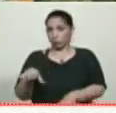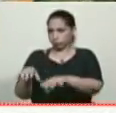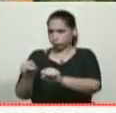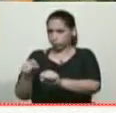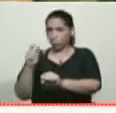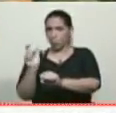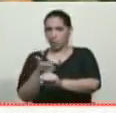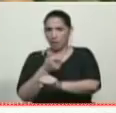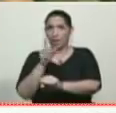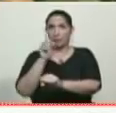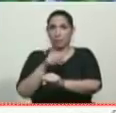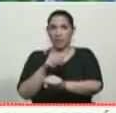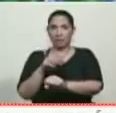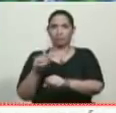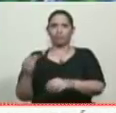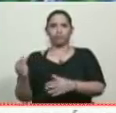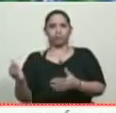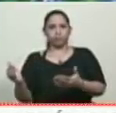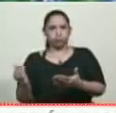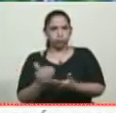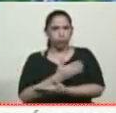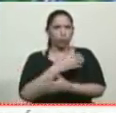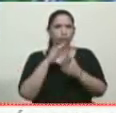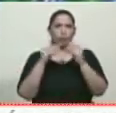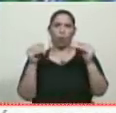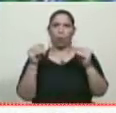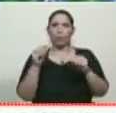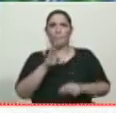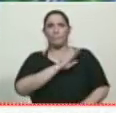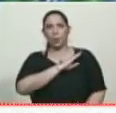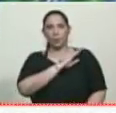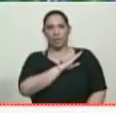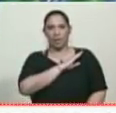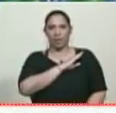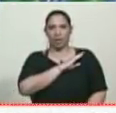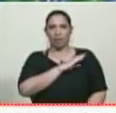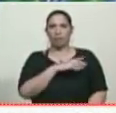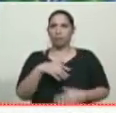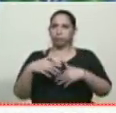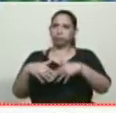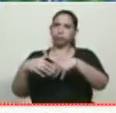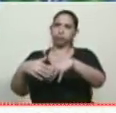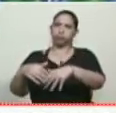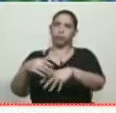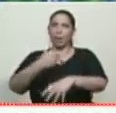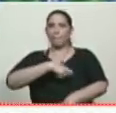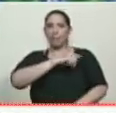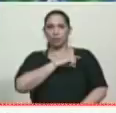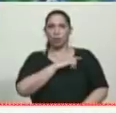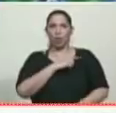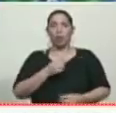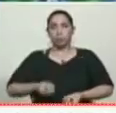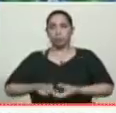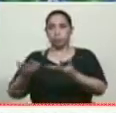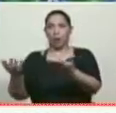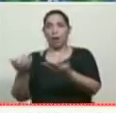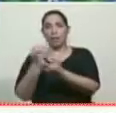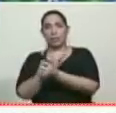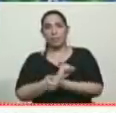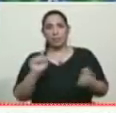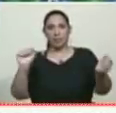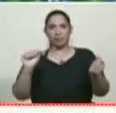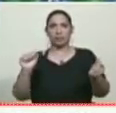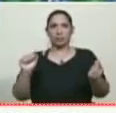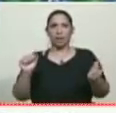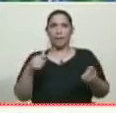Guayana, confiscó todas las propiedades de los realistas para ponerlas al servicio de la independencia y de la recompensa de